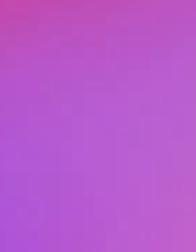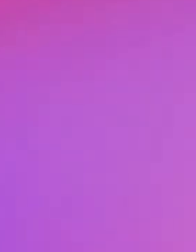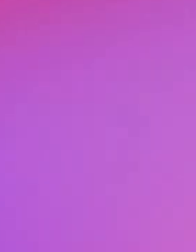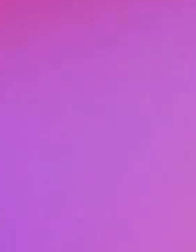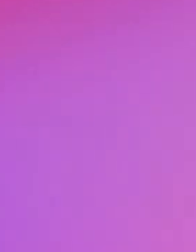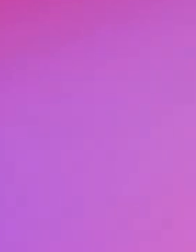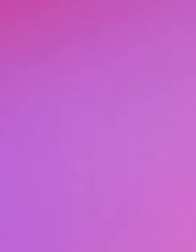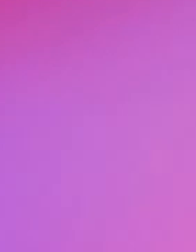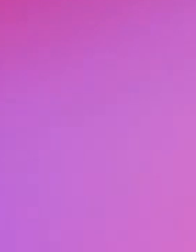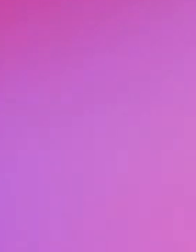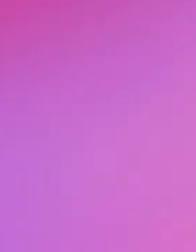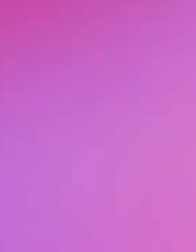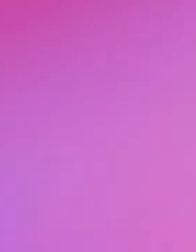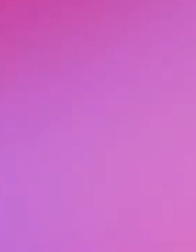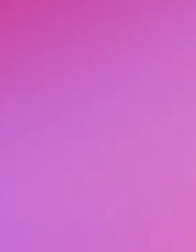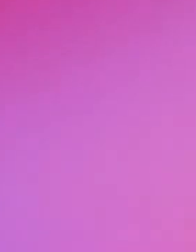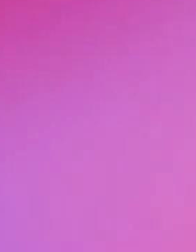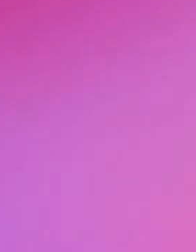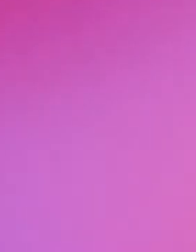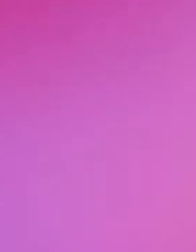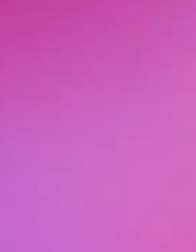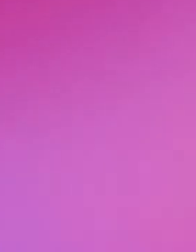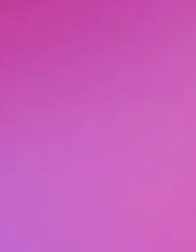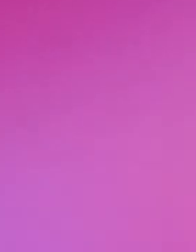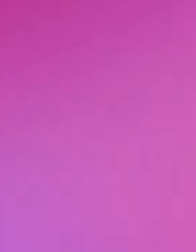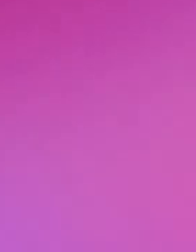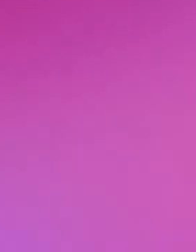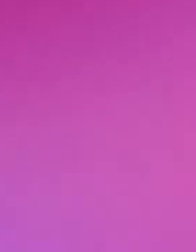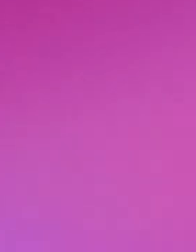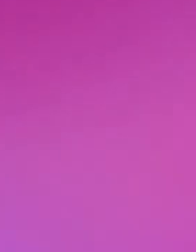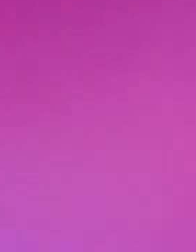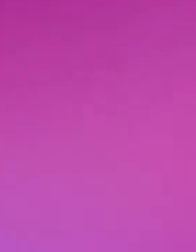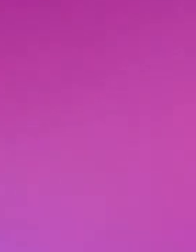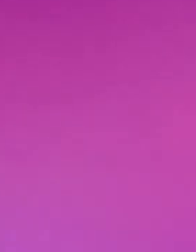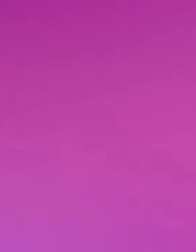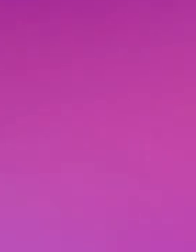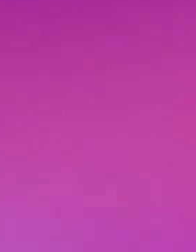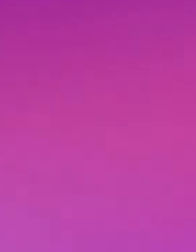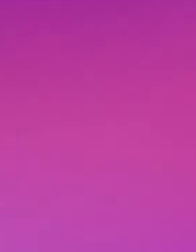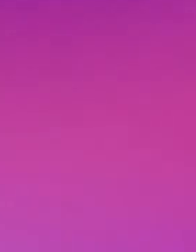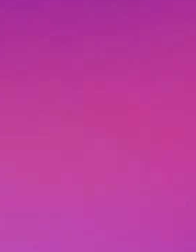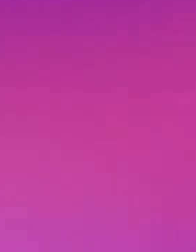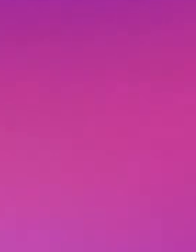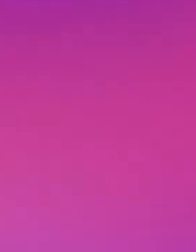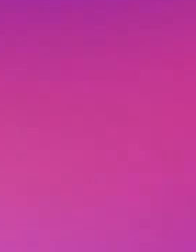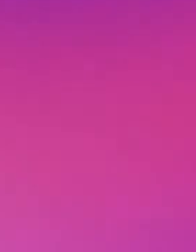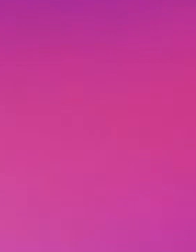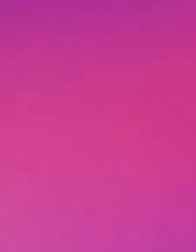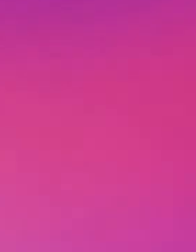requieres consultar los libros de texto en versión digital, recuerda que los puedes encontrar en la página